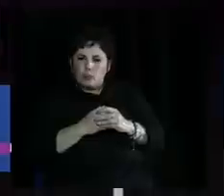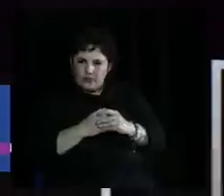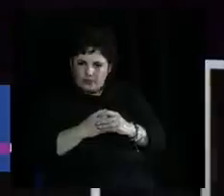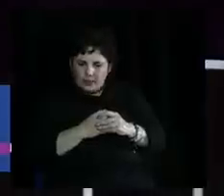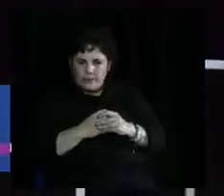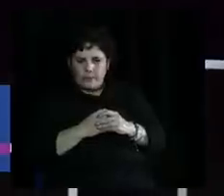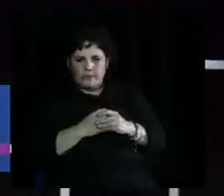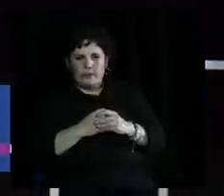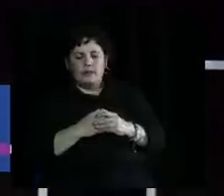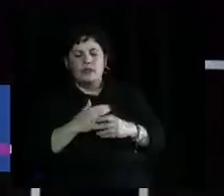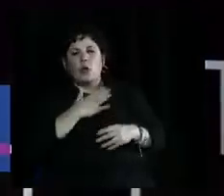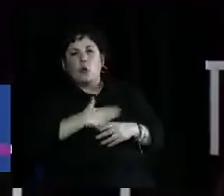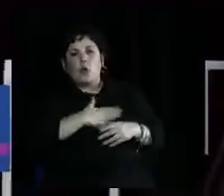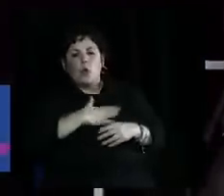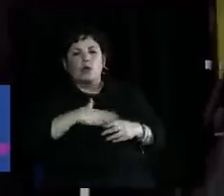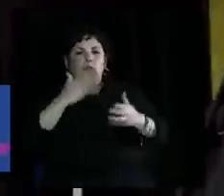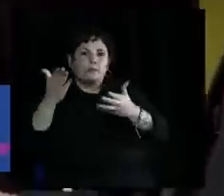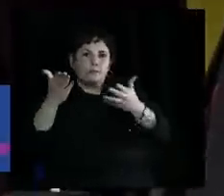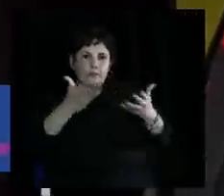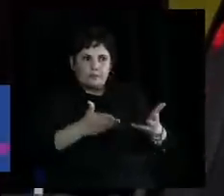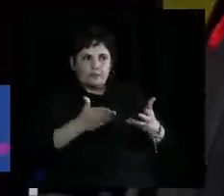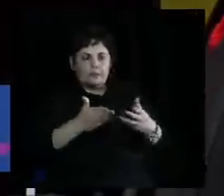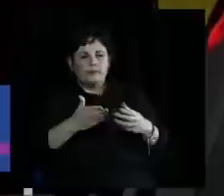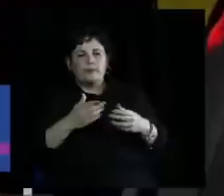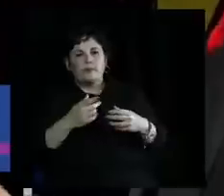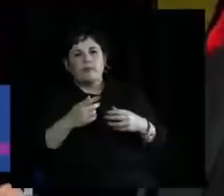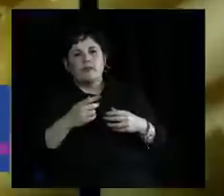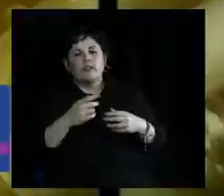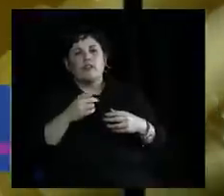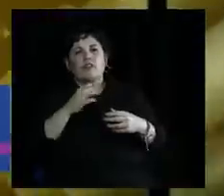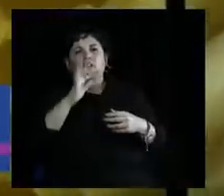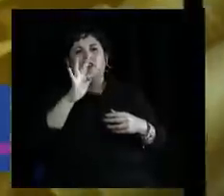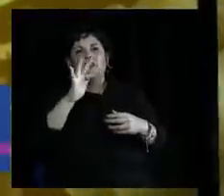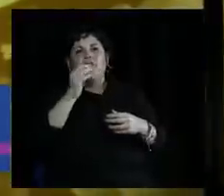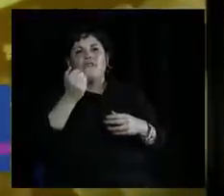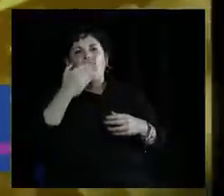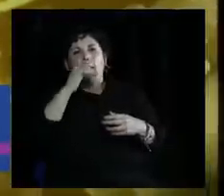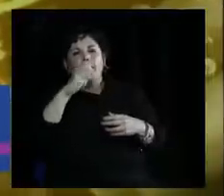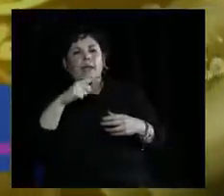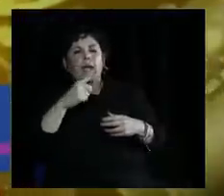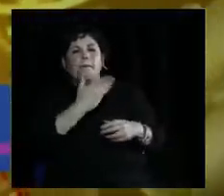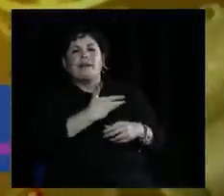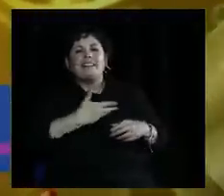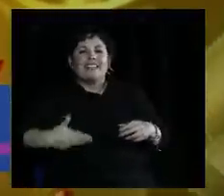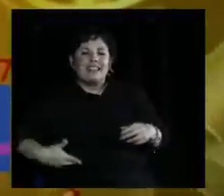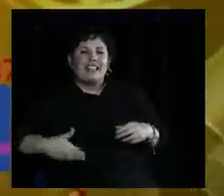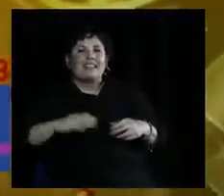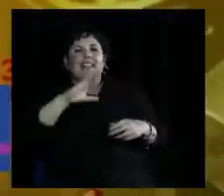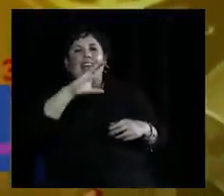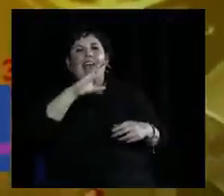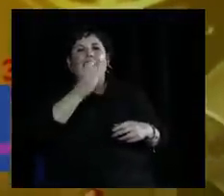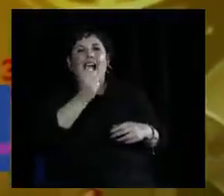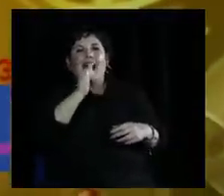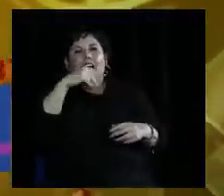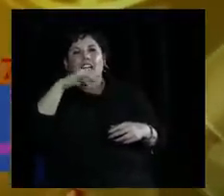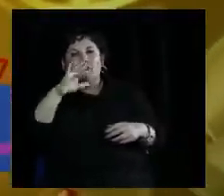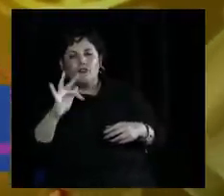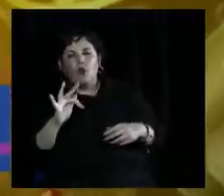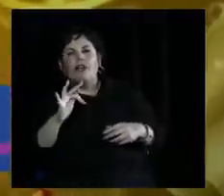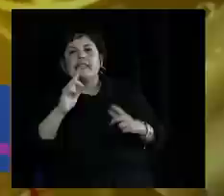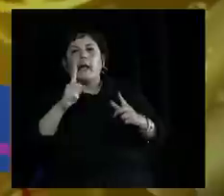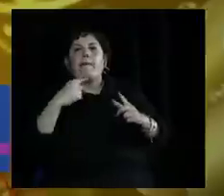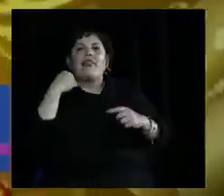Sofía, tenemos el gusto de recibir a Fabián Werner, presidente de CAINFO, también director de